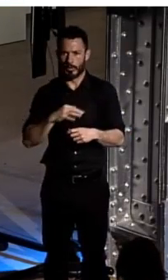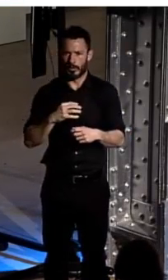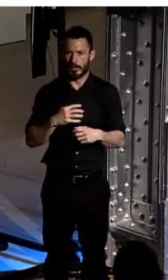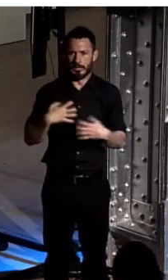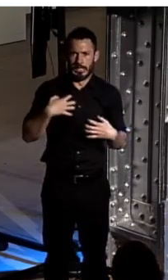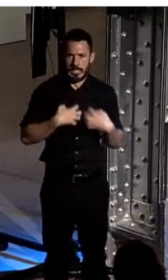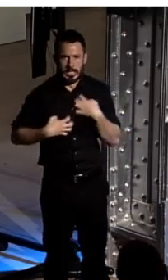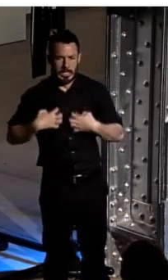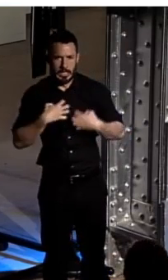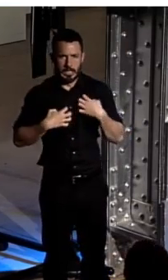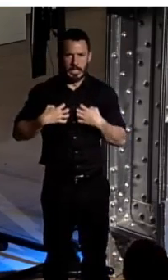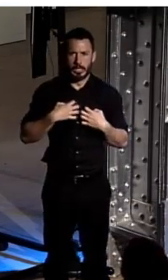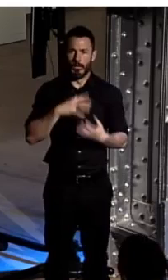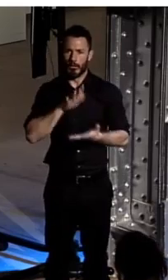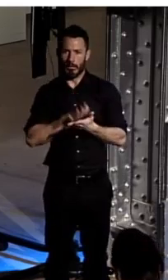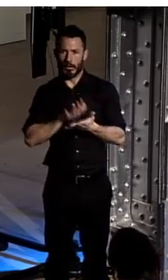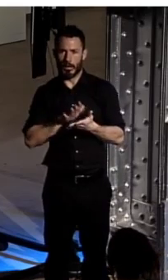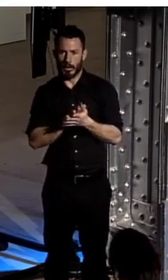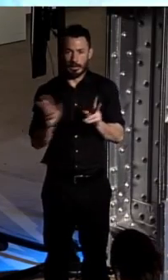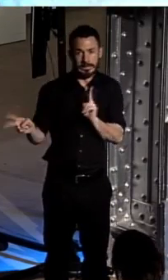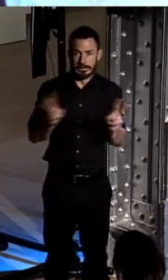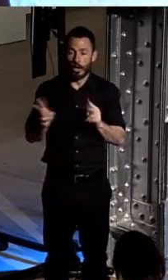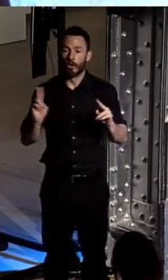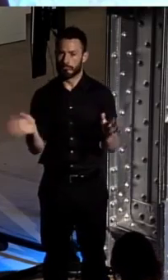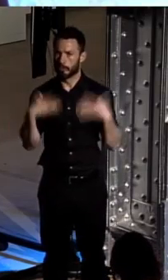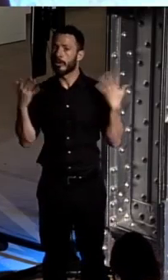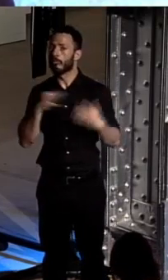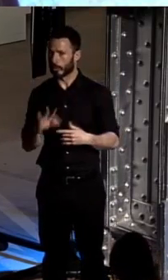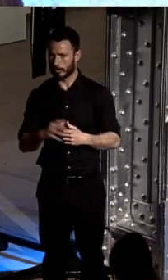ansiedad, relajación, excitación y sorpresa.